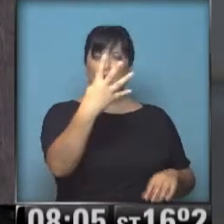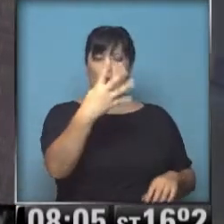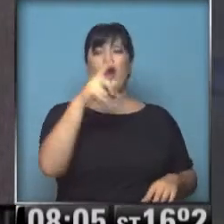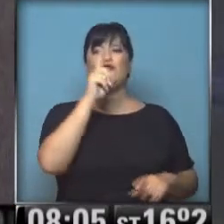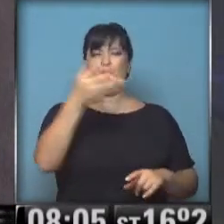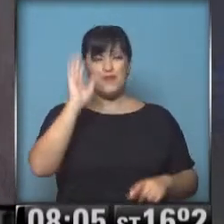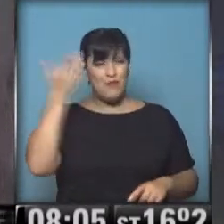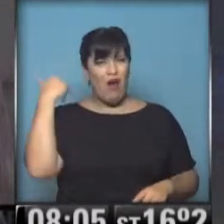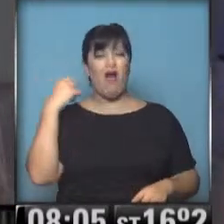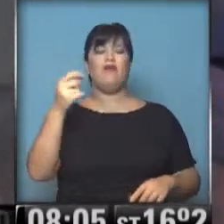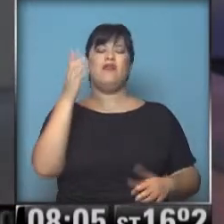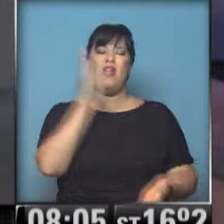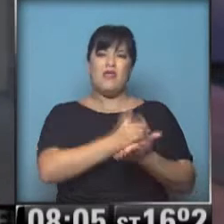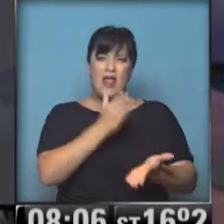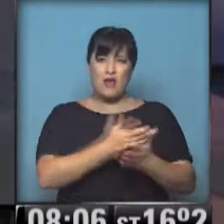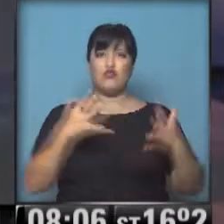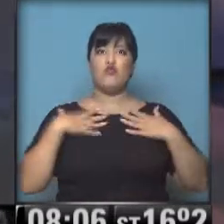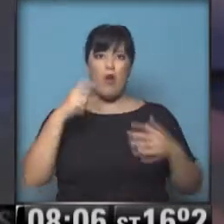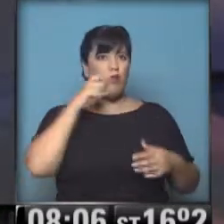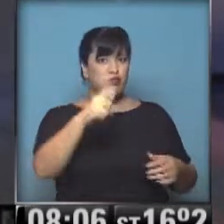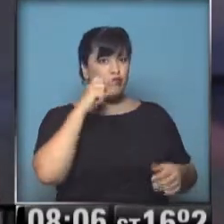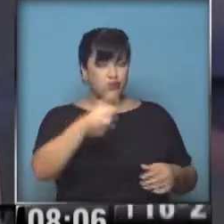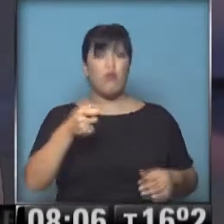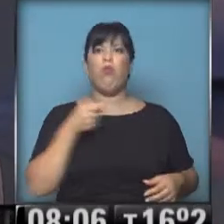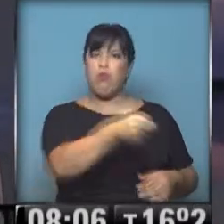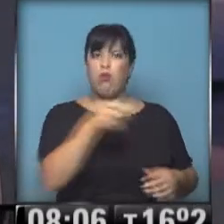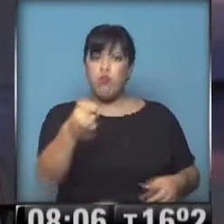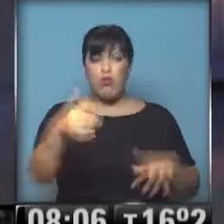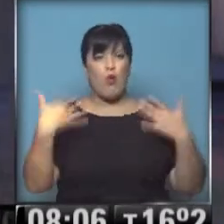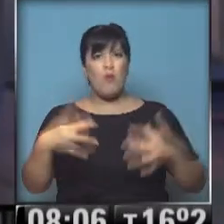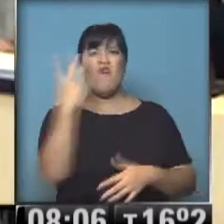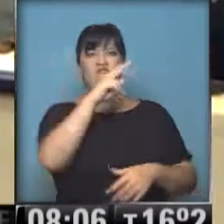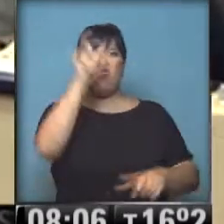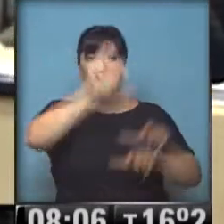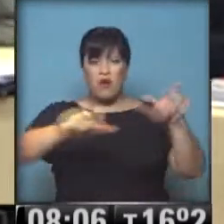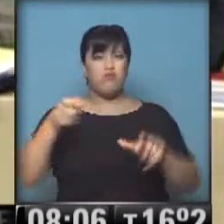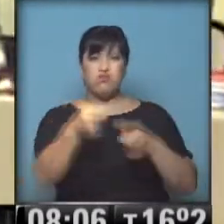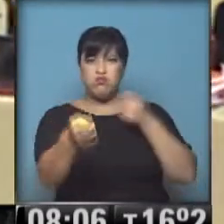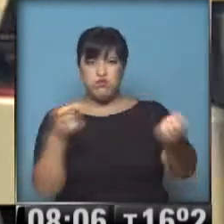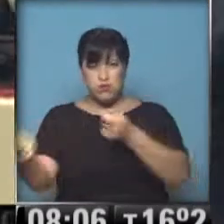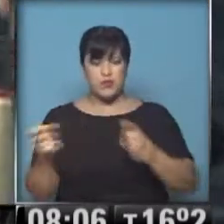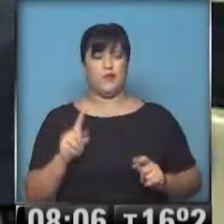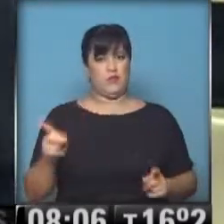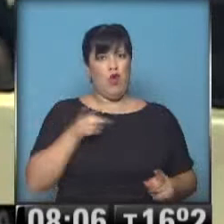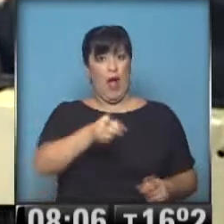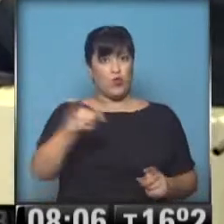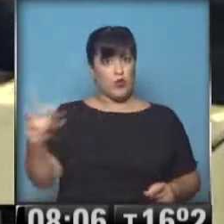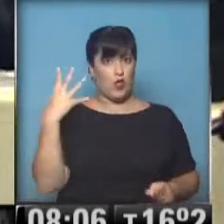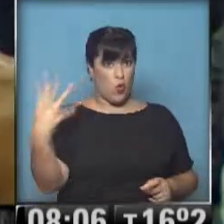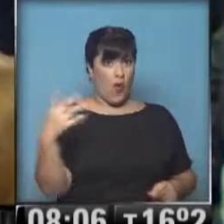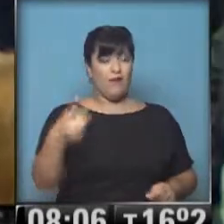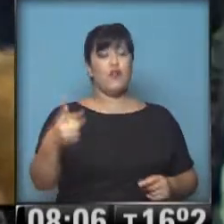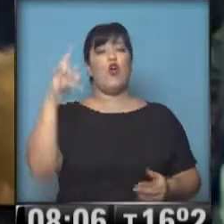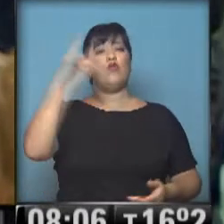por delitos de lesa humanidad estamos hablando de homicidios agravados en más de 20 casos en la sede de la facultad